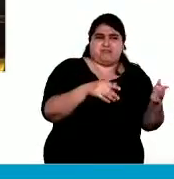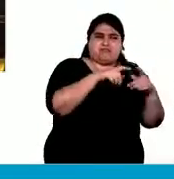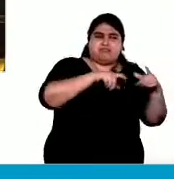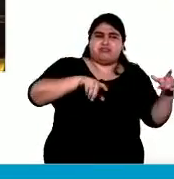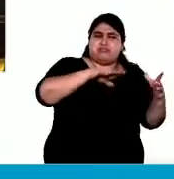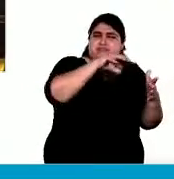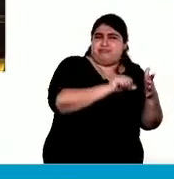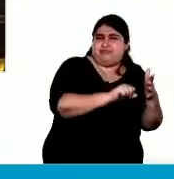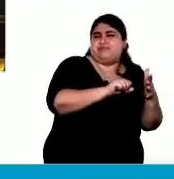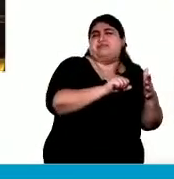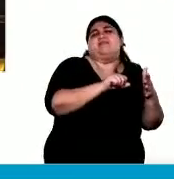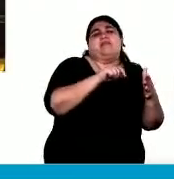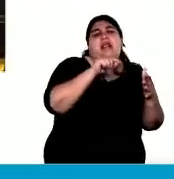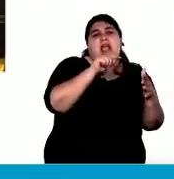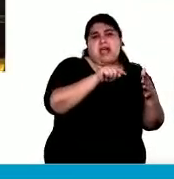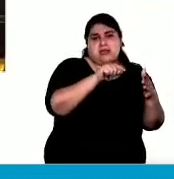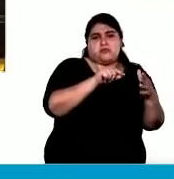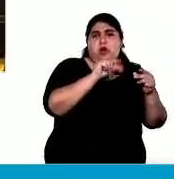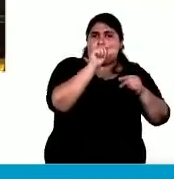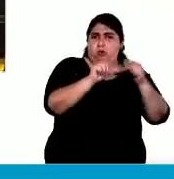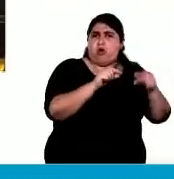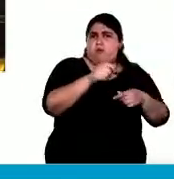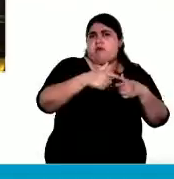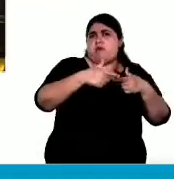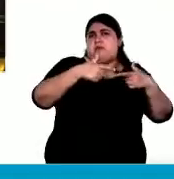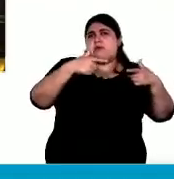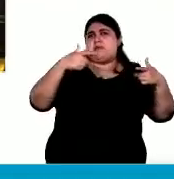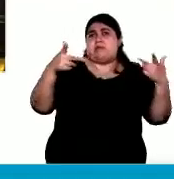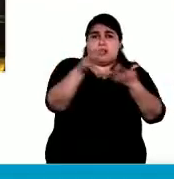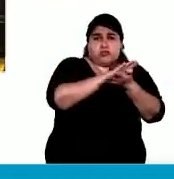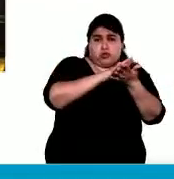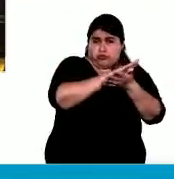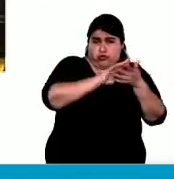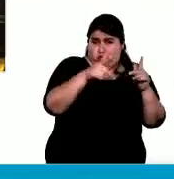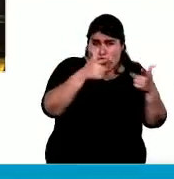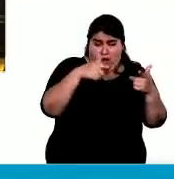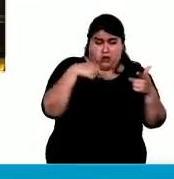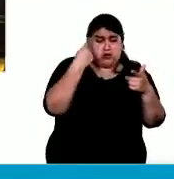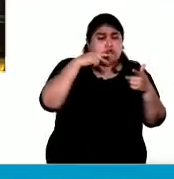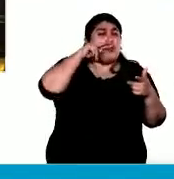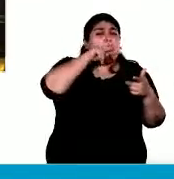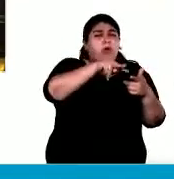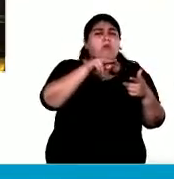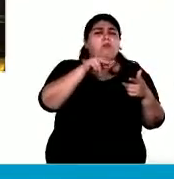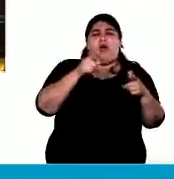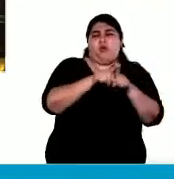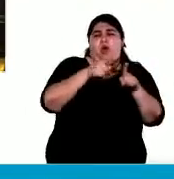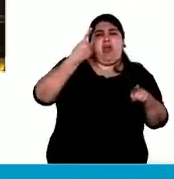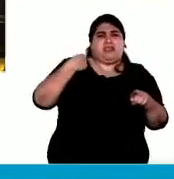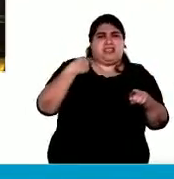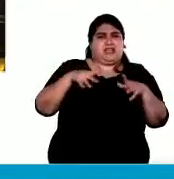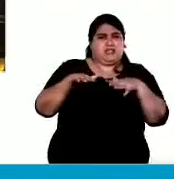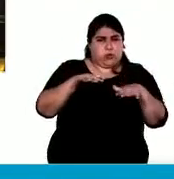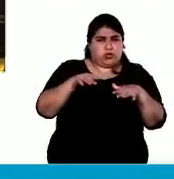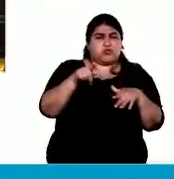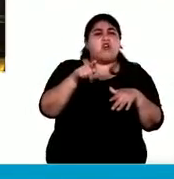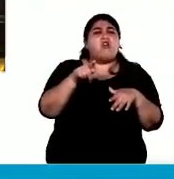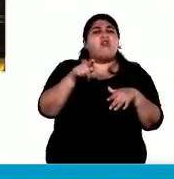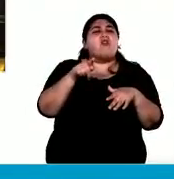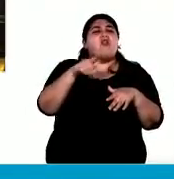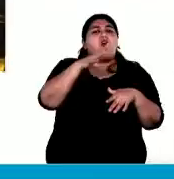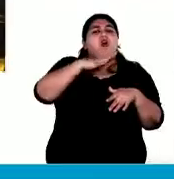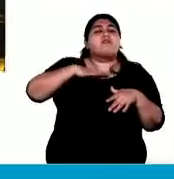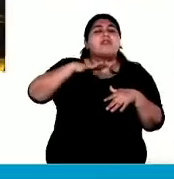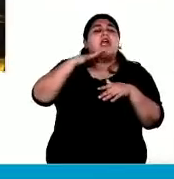se está agudizando no es algo que se está solucionando sino que vemos como sucedió ayer mismo en el consejo nacional